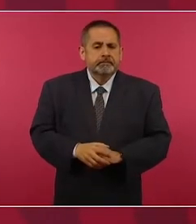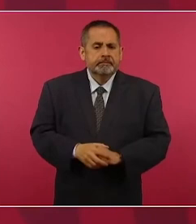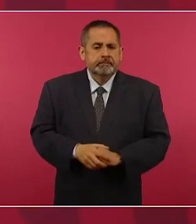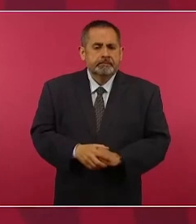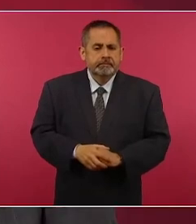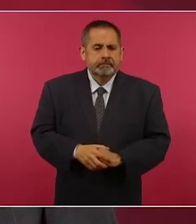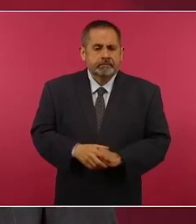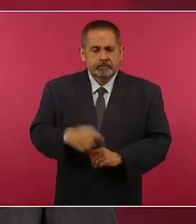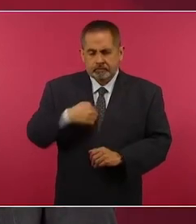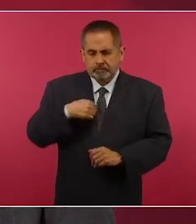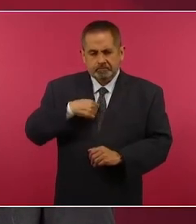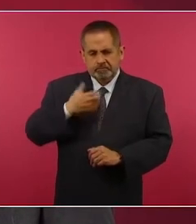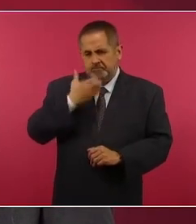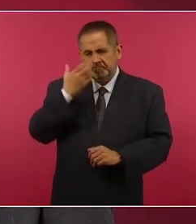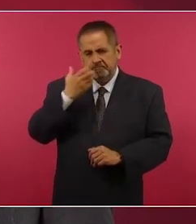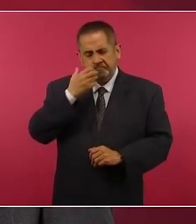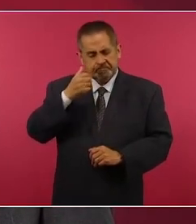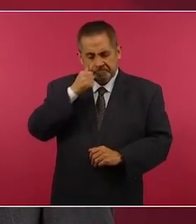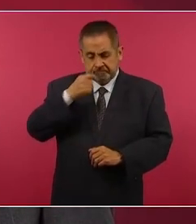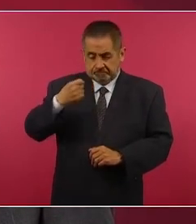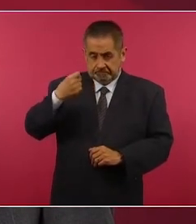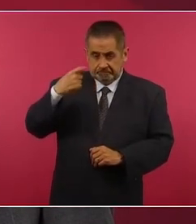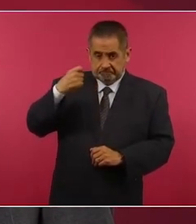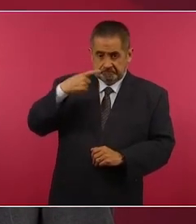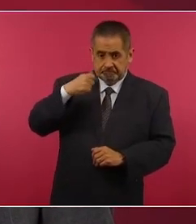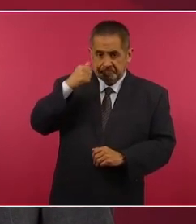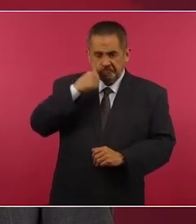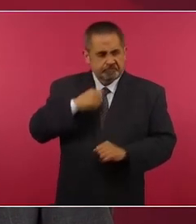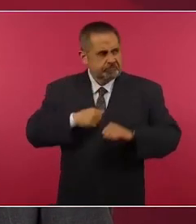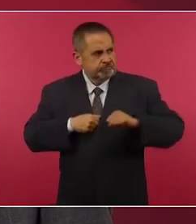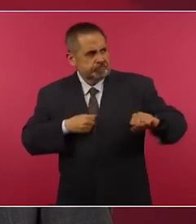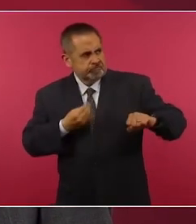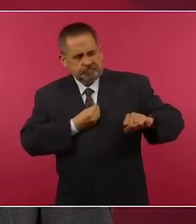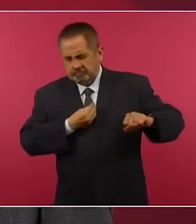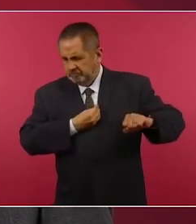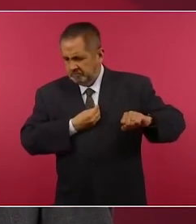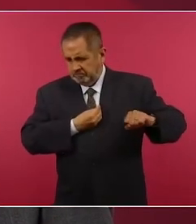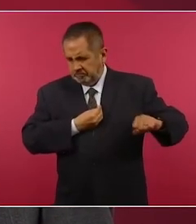y que yo estoy acostumbrado a resistir.